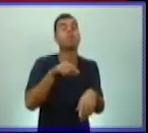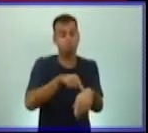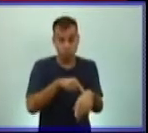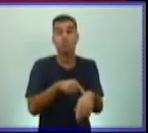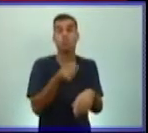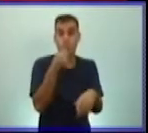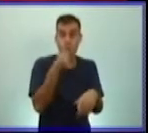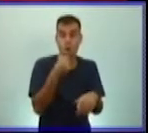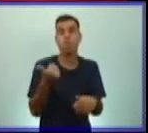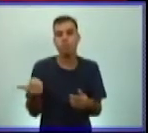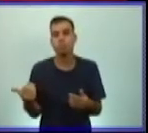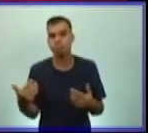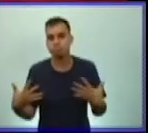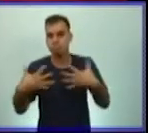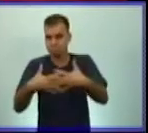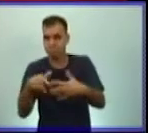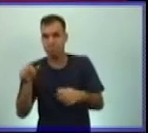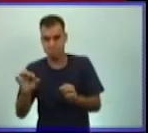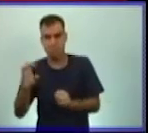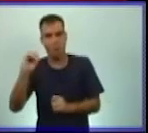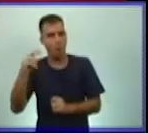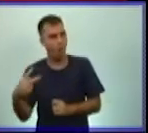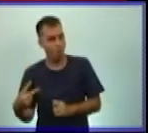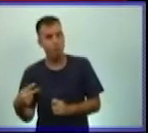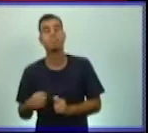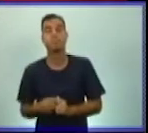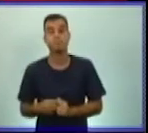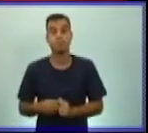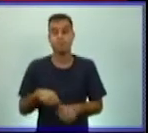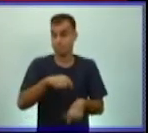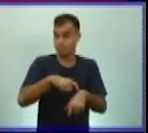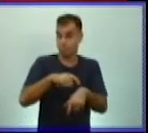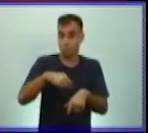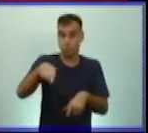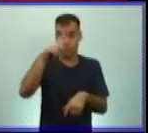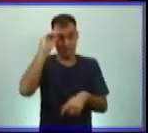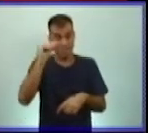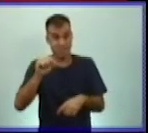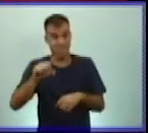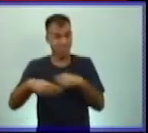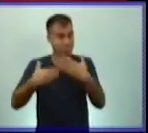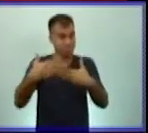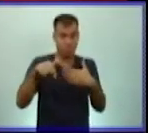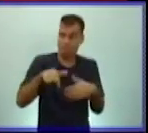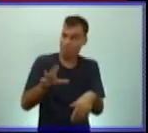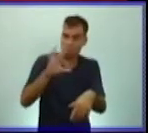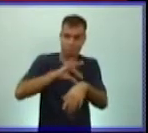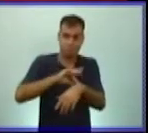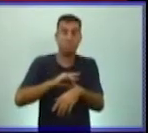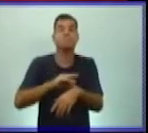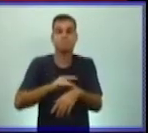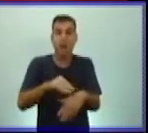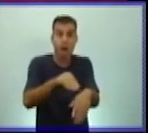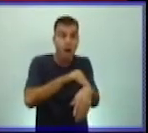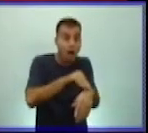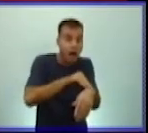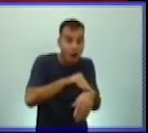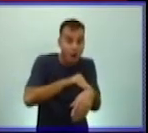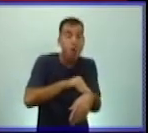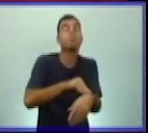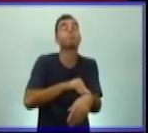puede reaccionar con el dioxígeno. Y en estos momentos ustedes saben que en la situación actual en la que nos encontramos, el alcohol